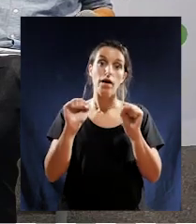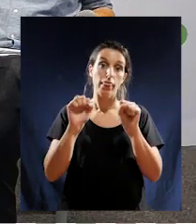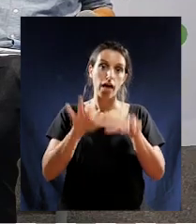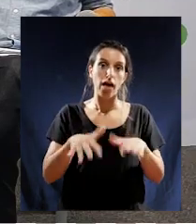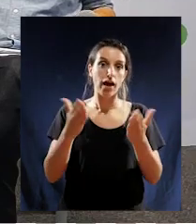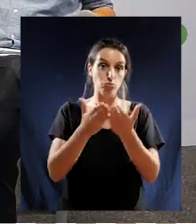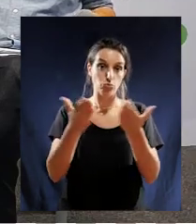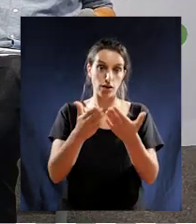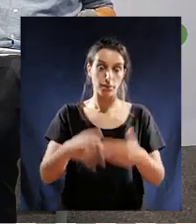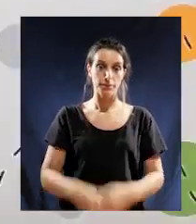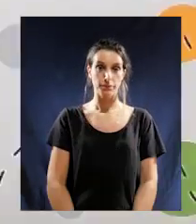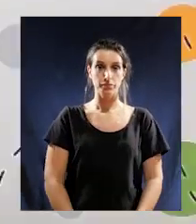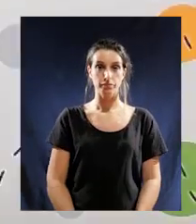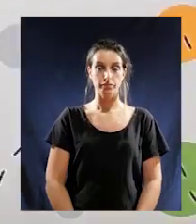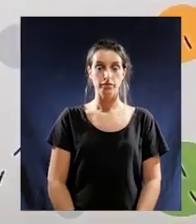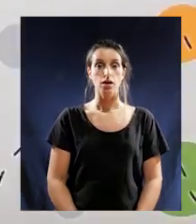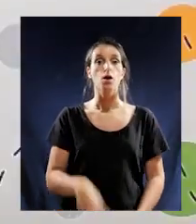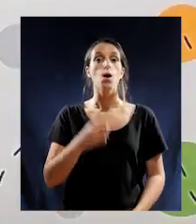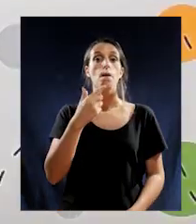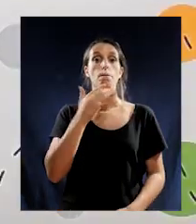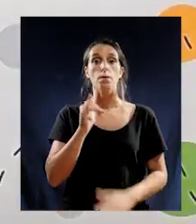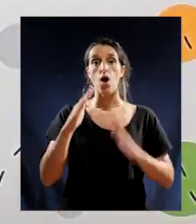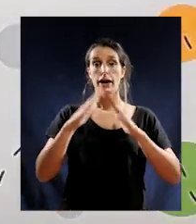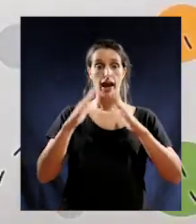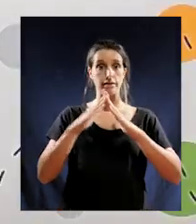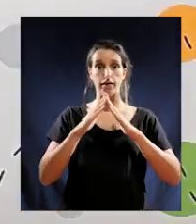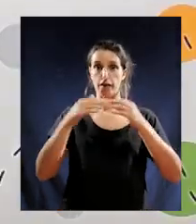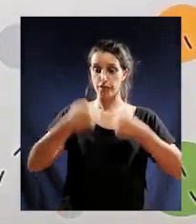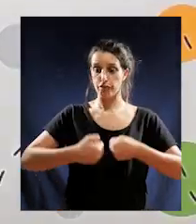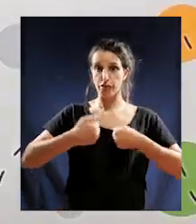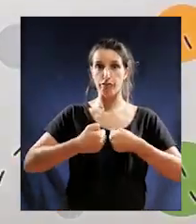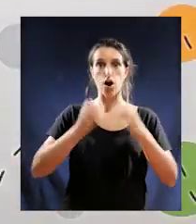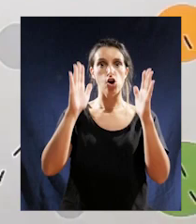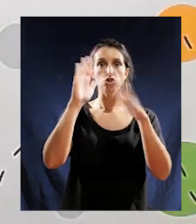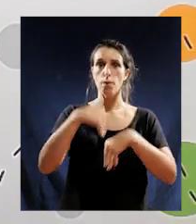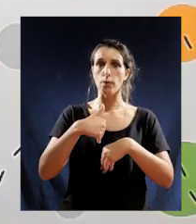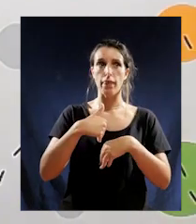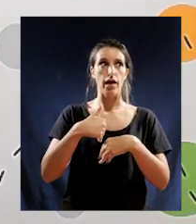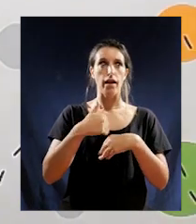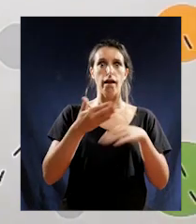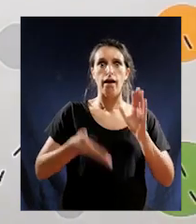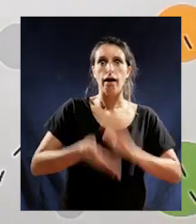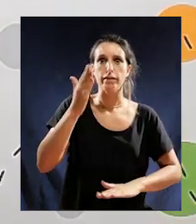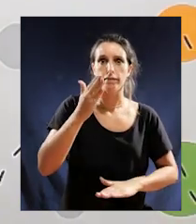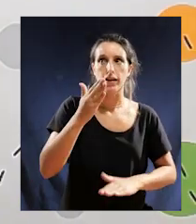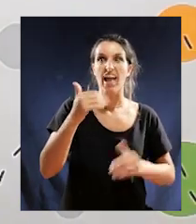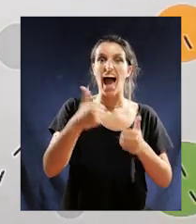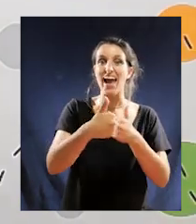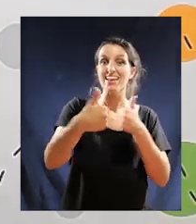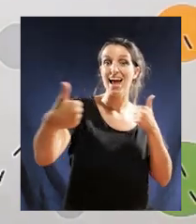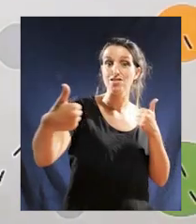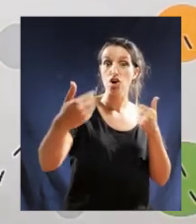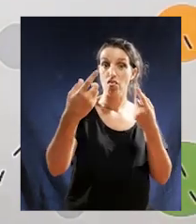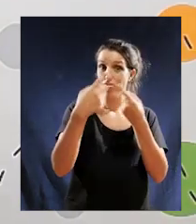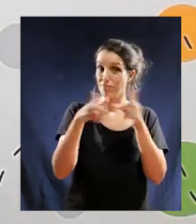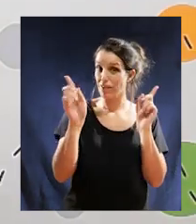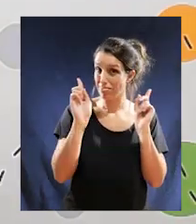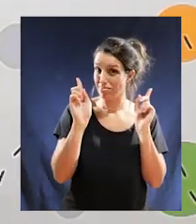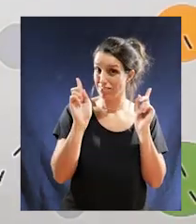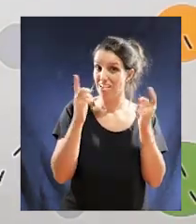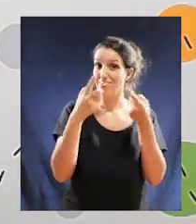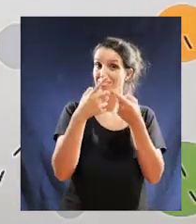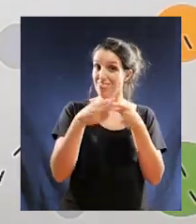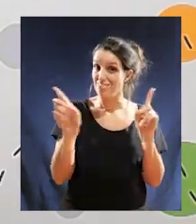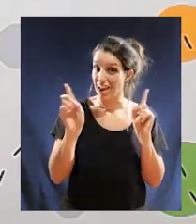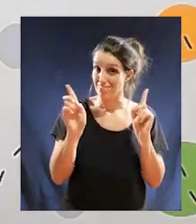no poder salir de casa y quedar aislados no son la misma cosa esto es muy rápido en esto porque se ha mencionado por muchos lados creo que